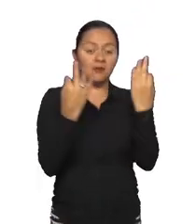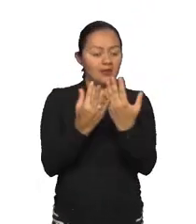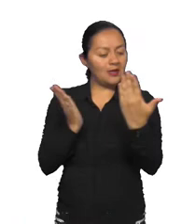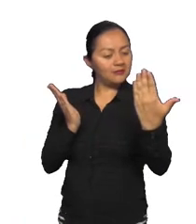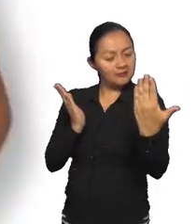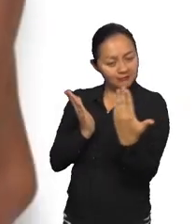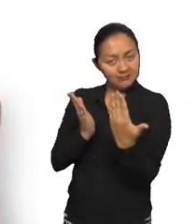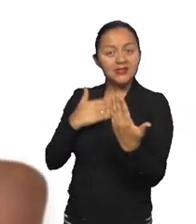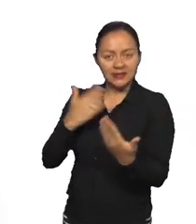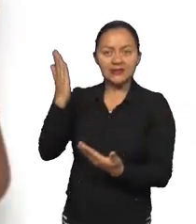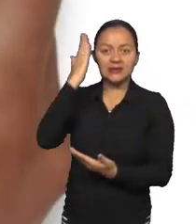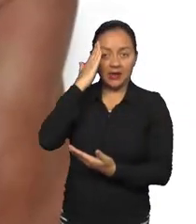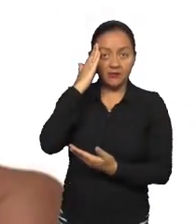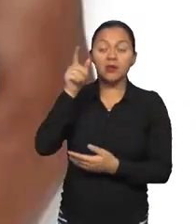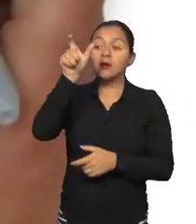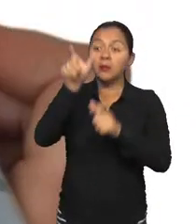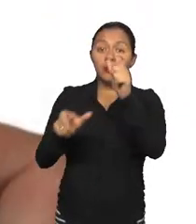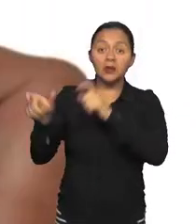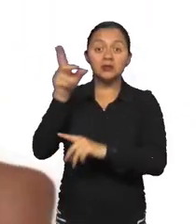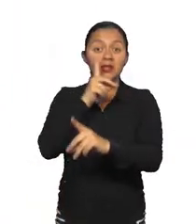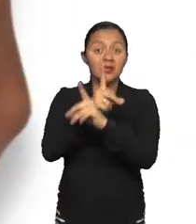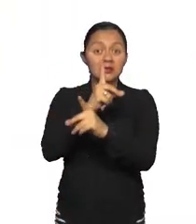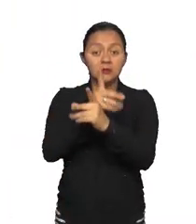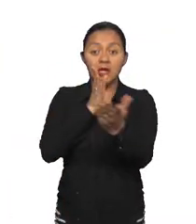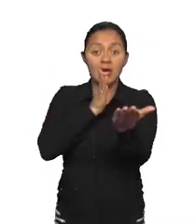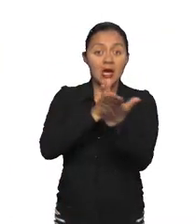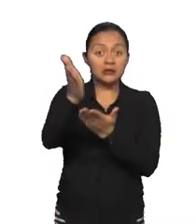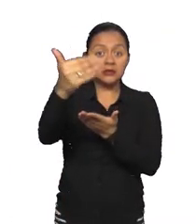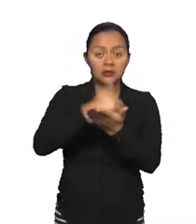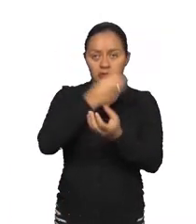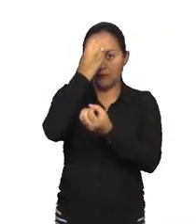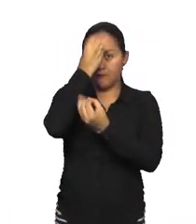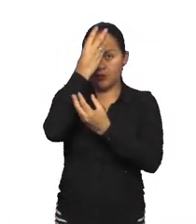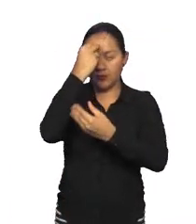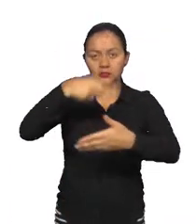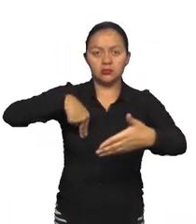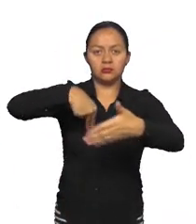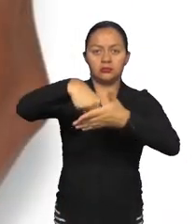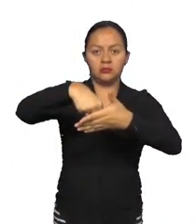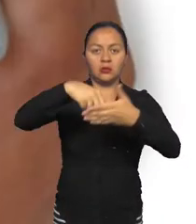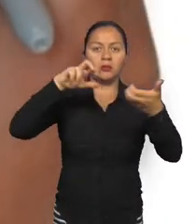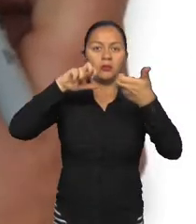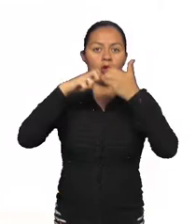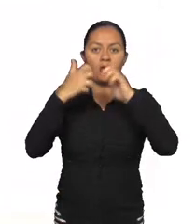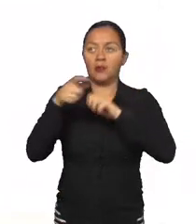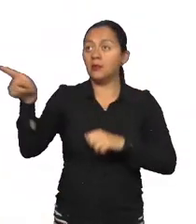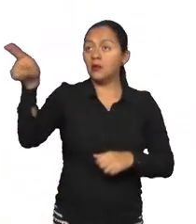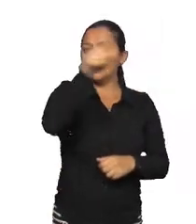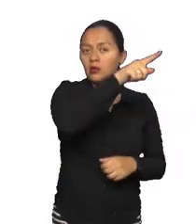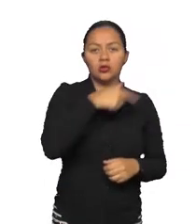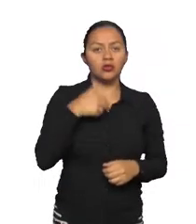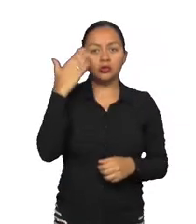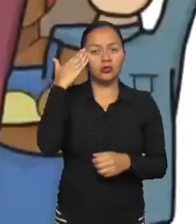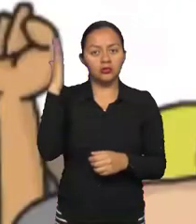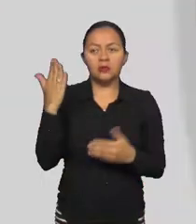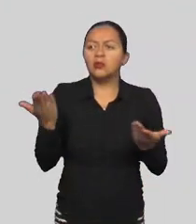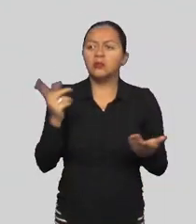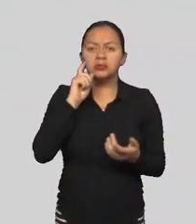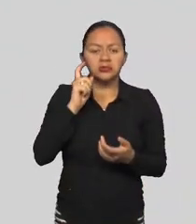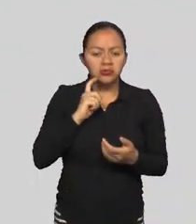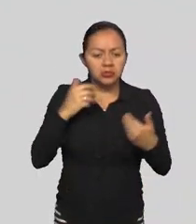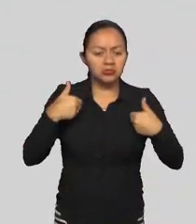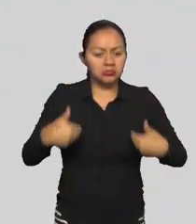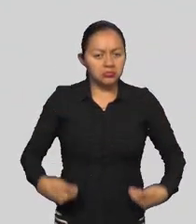El limitado acceso de las personas con discapacidad a información sobre su sexualidad y salud reproductiva aumenta